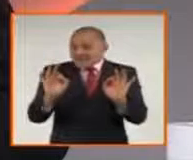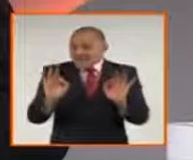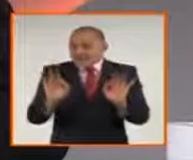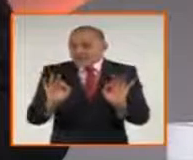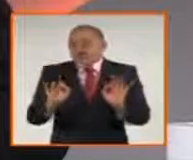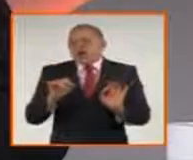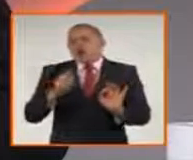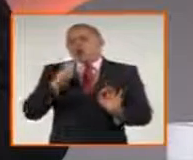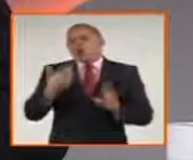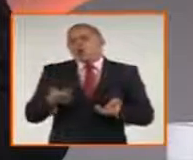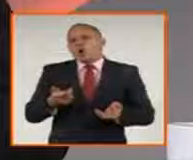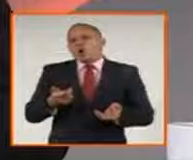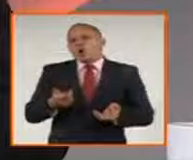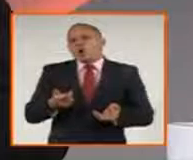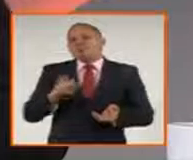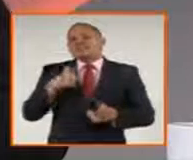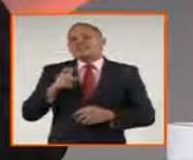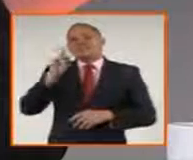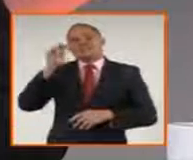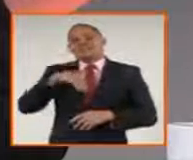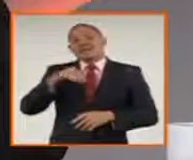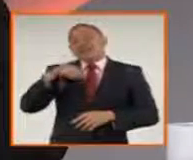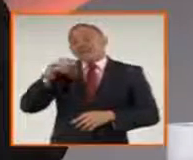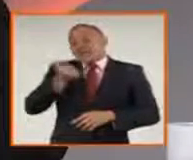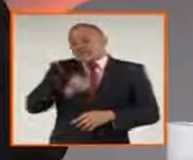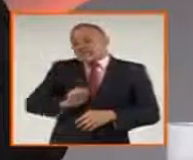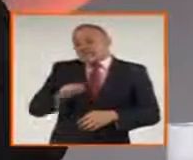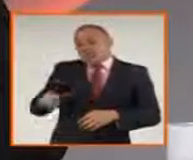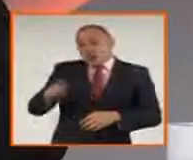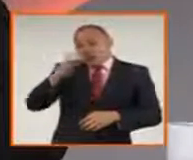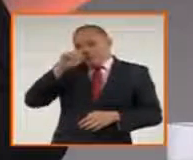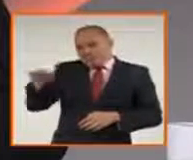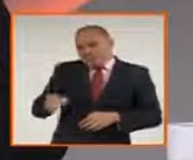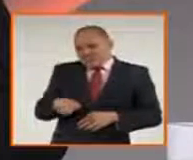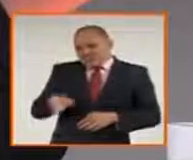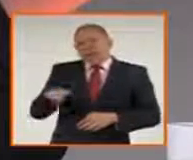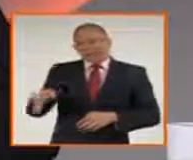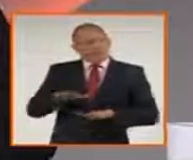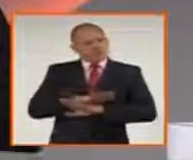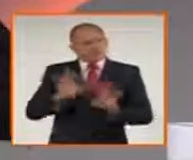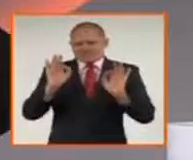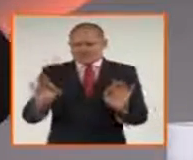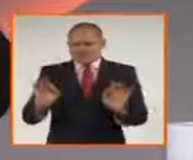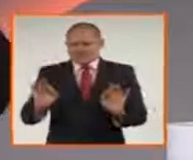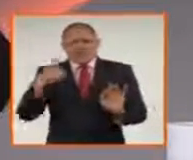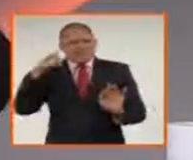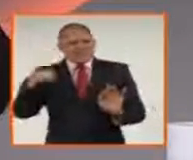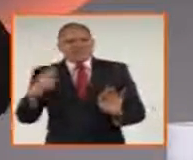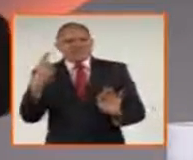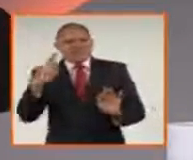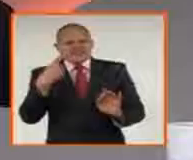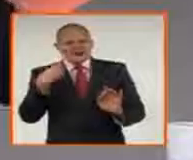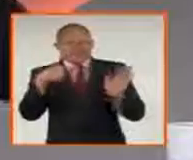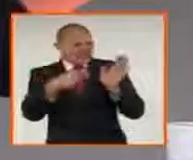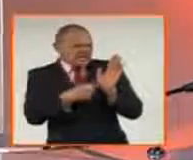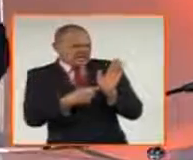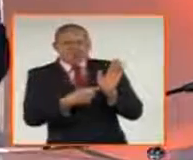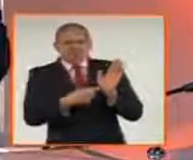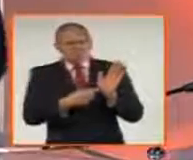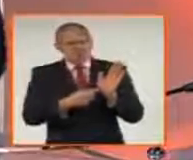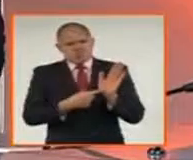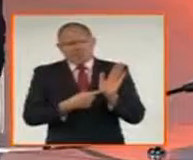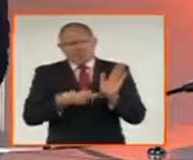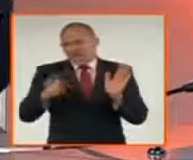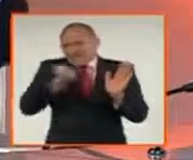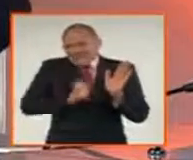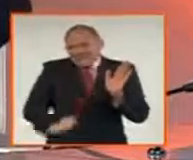no está presente. No hace falta. Se da por hecho. Porque uh-huh. Pero hay algo que creo que la doctora Ana